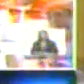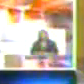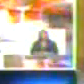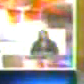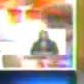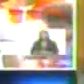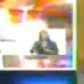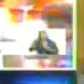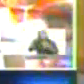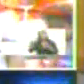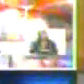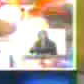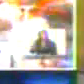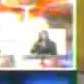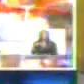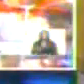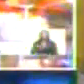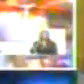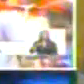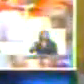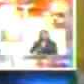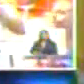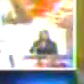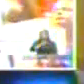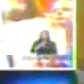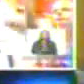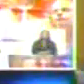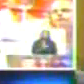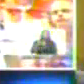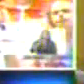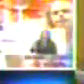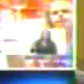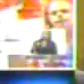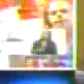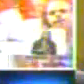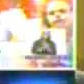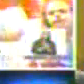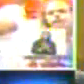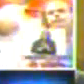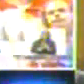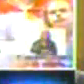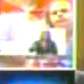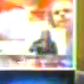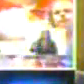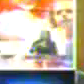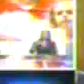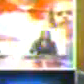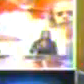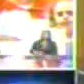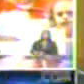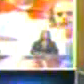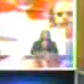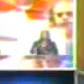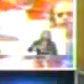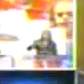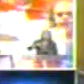si canté el himno y no me lo sabía, eso no, yo no era digno de estar aquí. Aunque jamás me haya equivocado en la letra